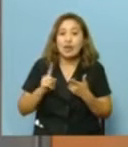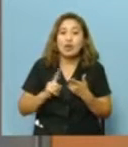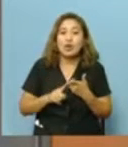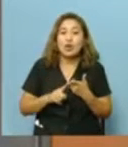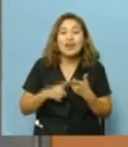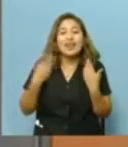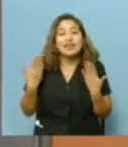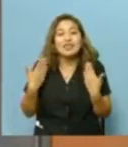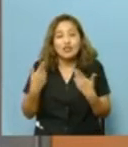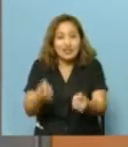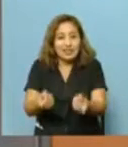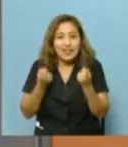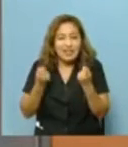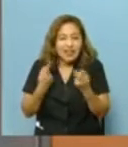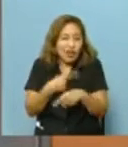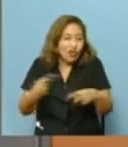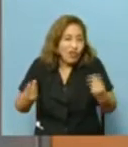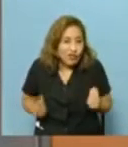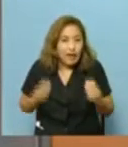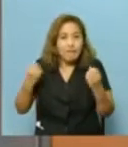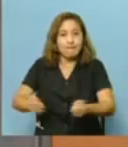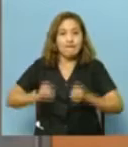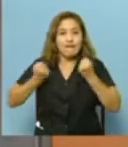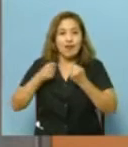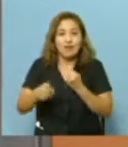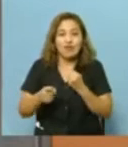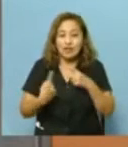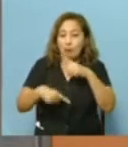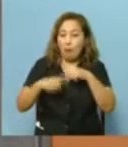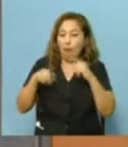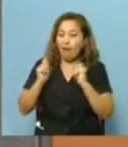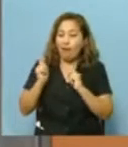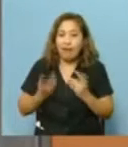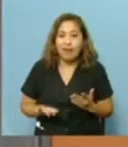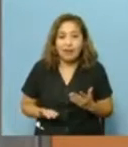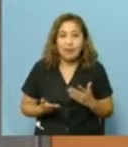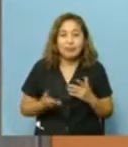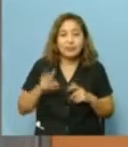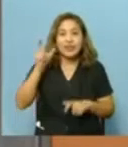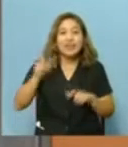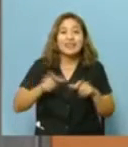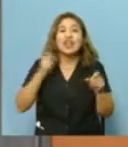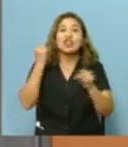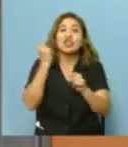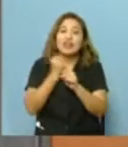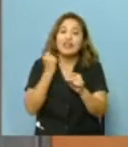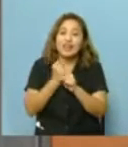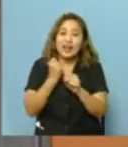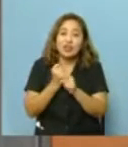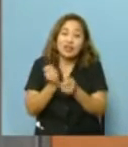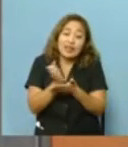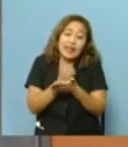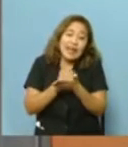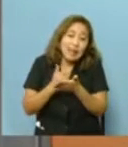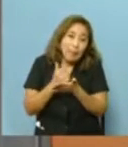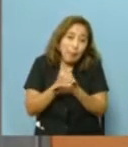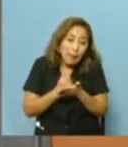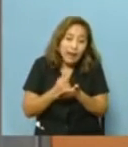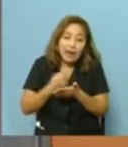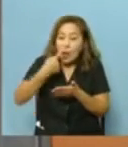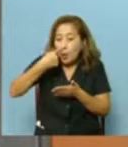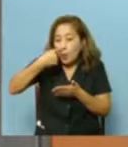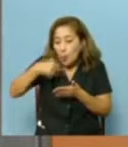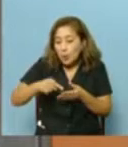eso amerita medidas fuertes por parte sobre todo desde los lugar de los trabajadores sin esperar en última